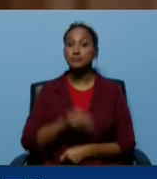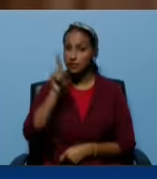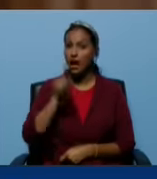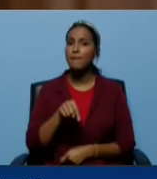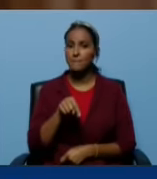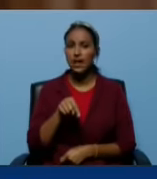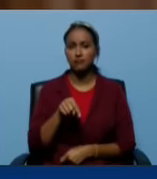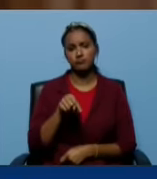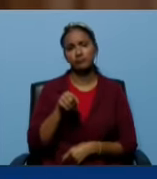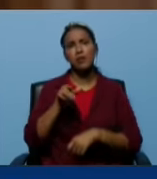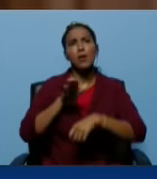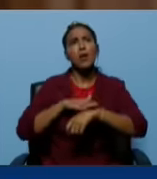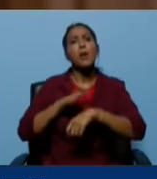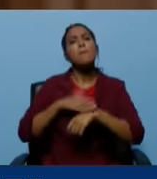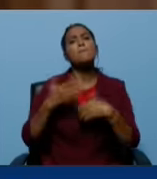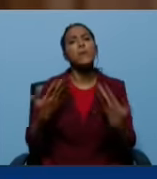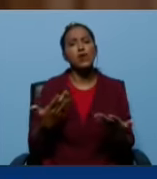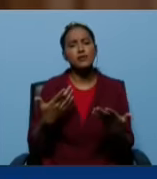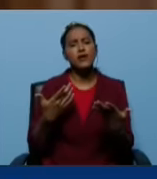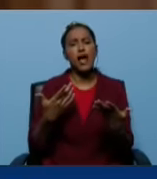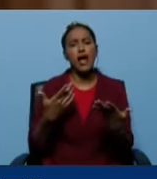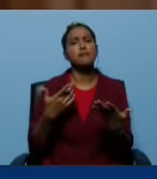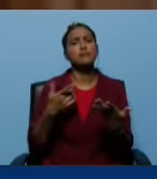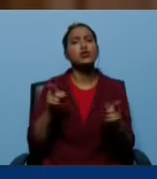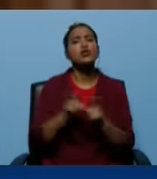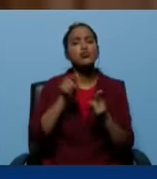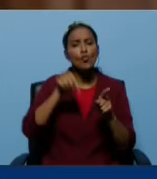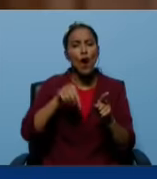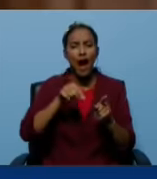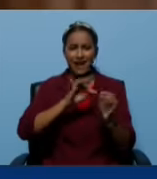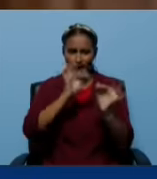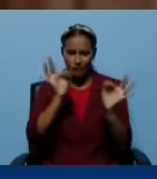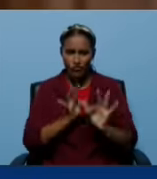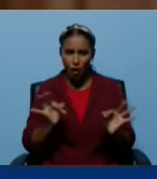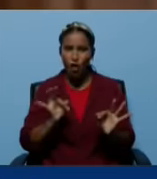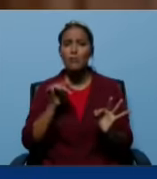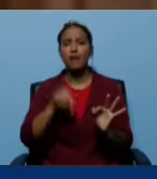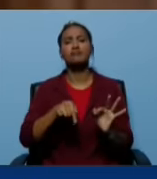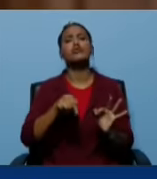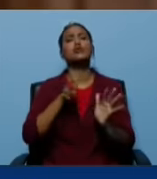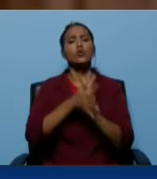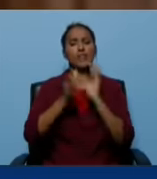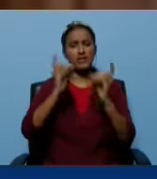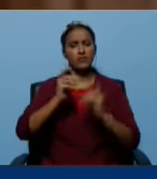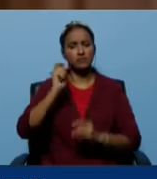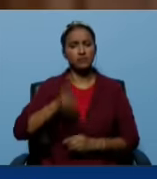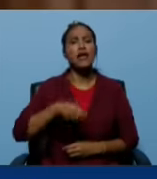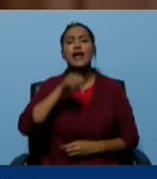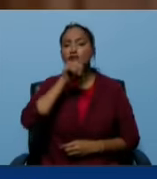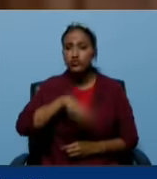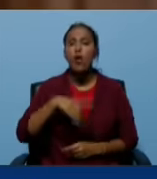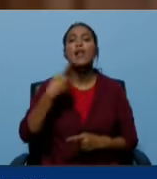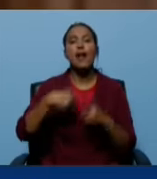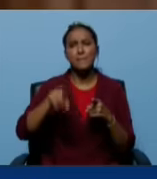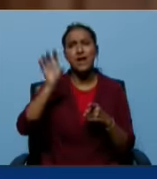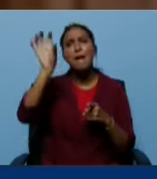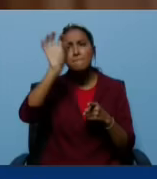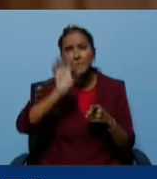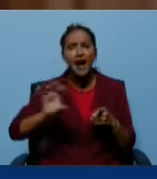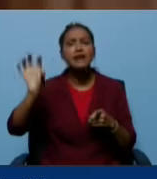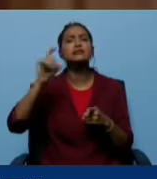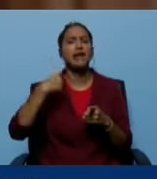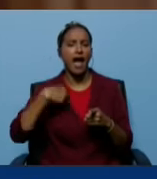antecedentes que han sucedido en otros países del mundo, donde cuando ha habido controversia en las elecciones, un tribunal